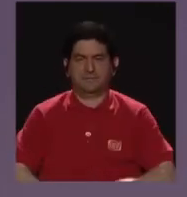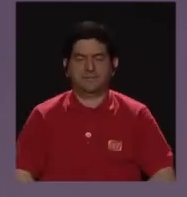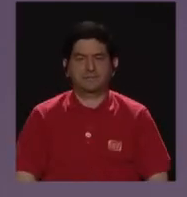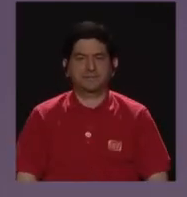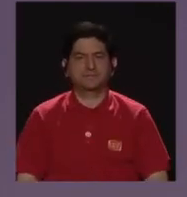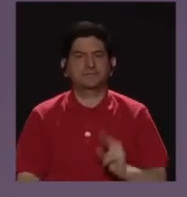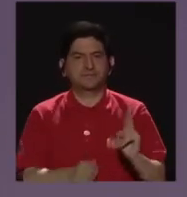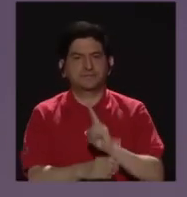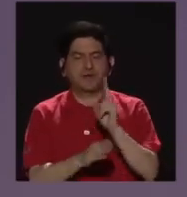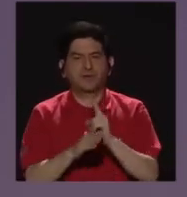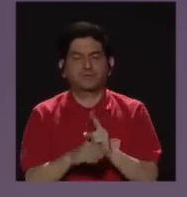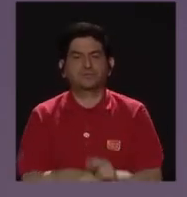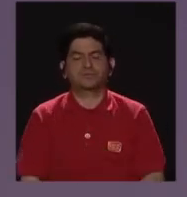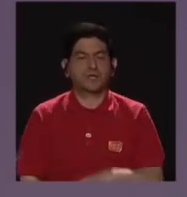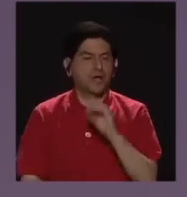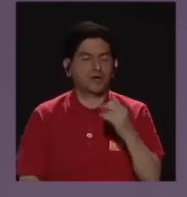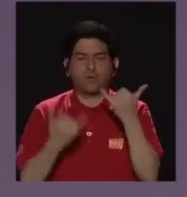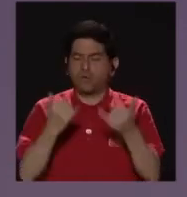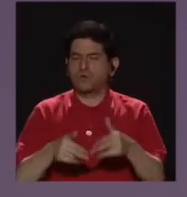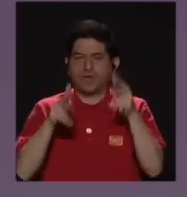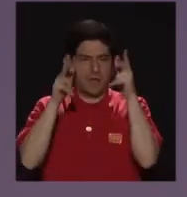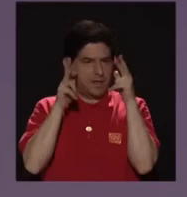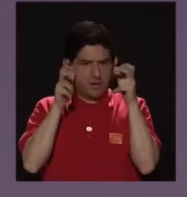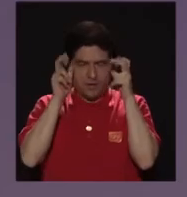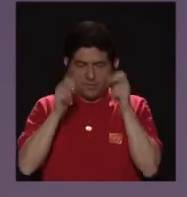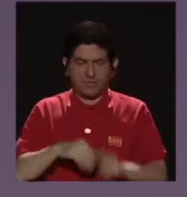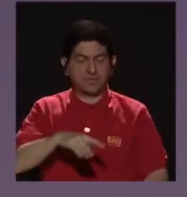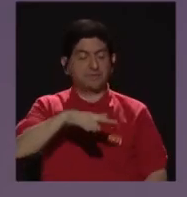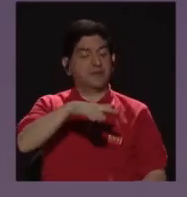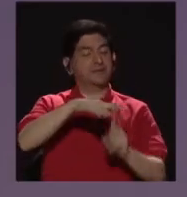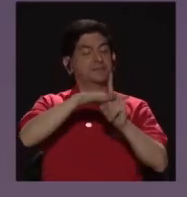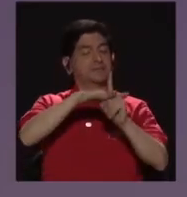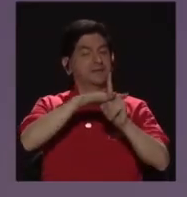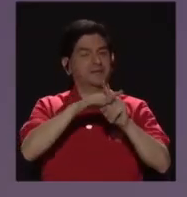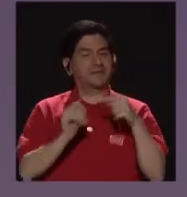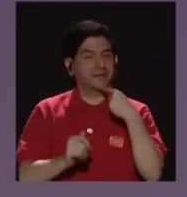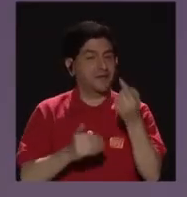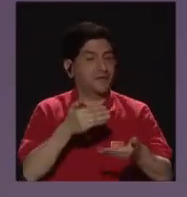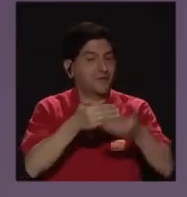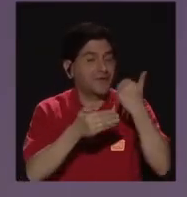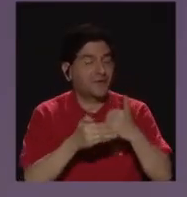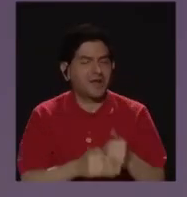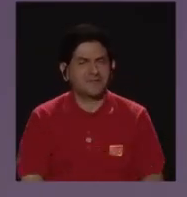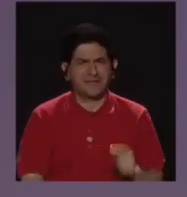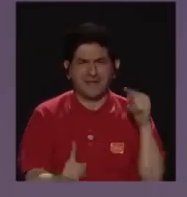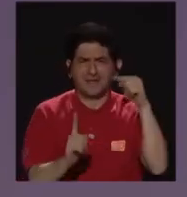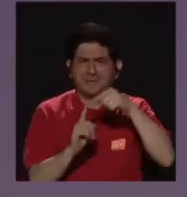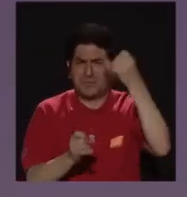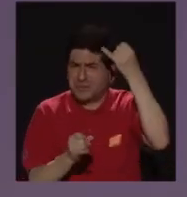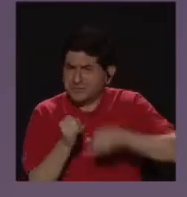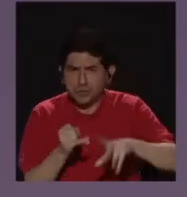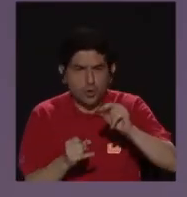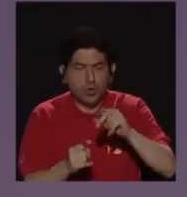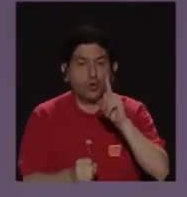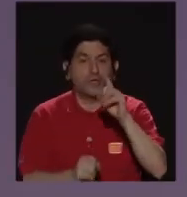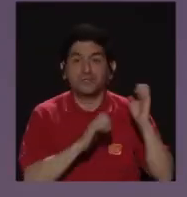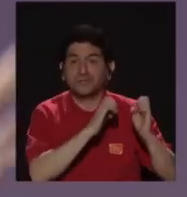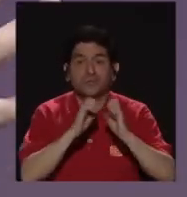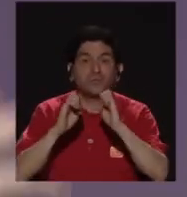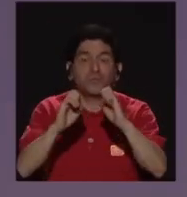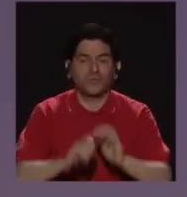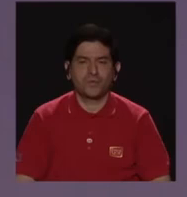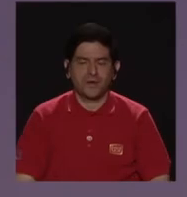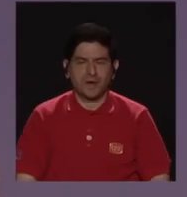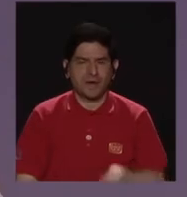voy a dejar de percibir a la visibilidad como bueno decía dolencias como fin en sí mismo sino como una estrategia y